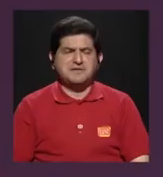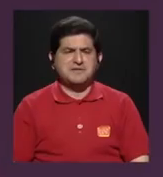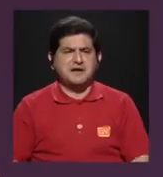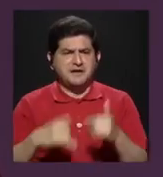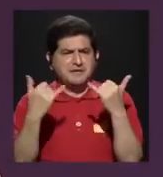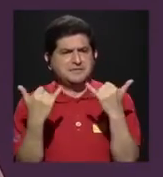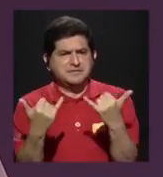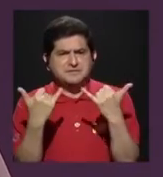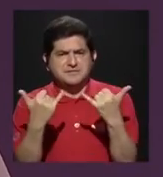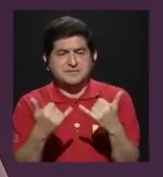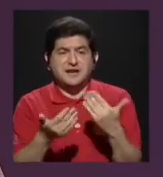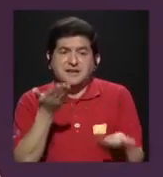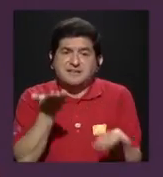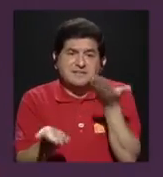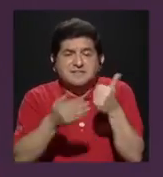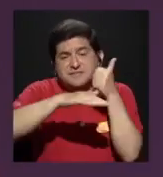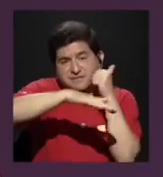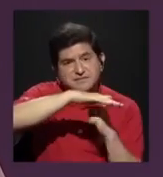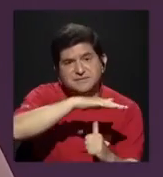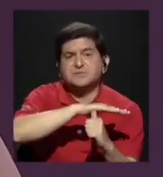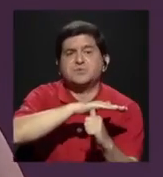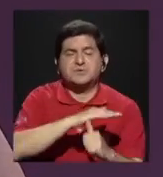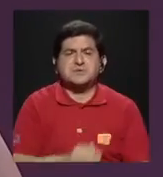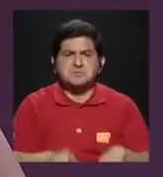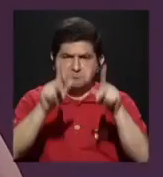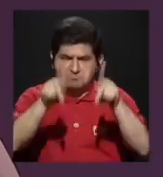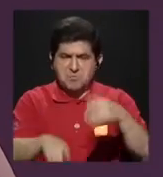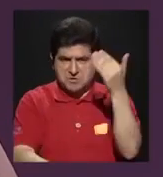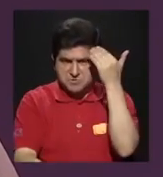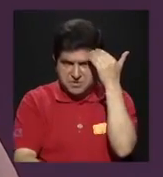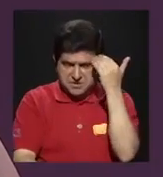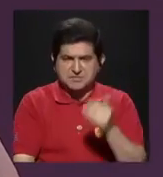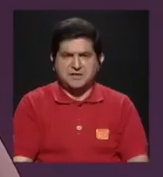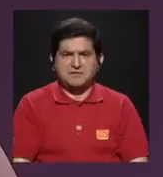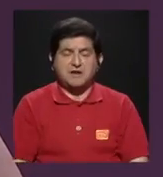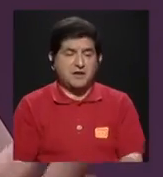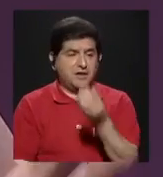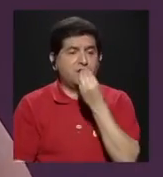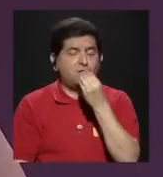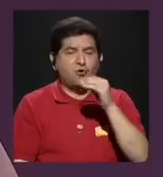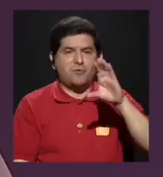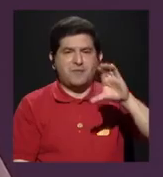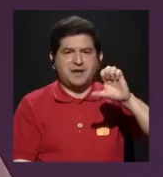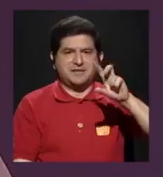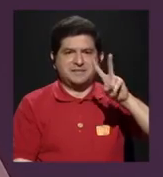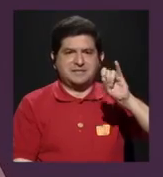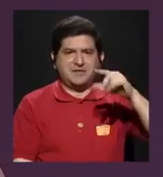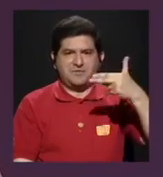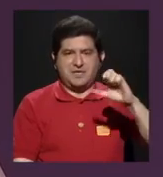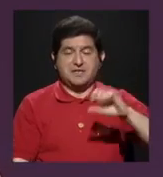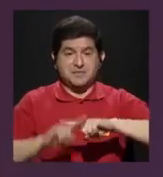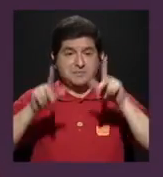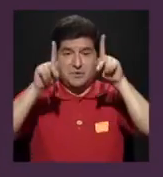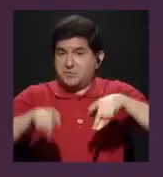encontrado oculta, ¿verdad? Todo el mundo sabe comer ceviche, pero nadie sabe dónde sale.